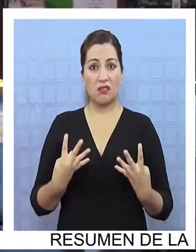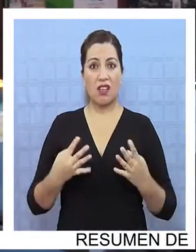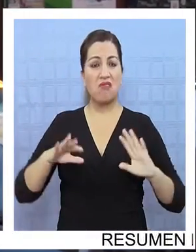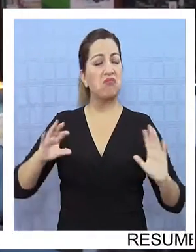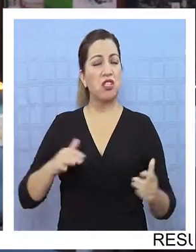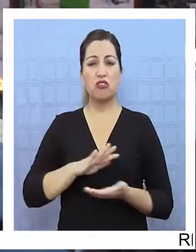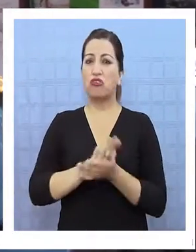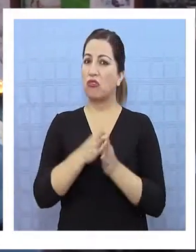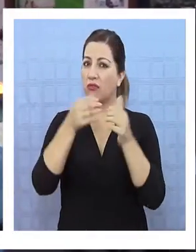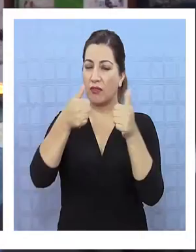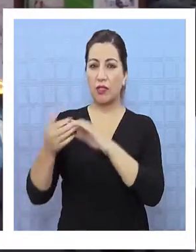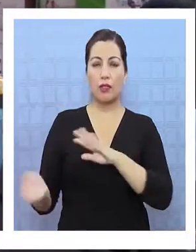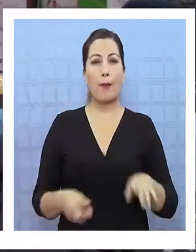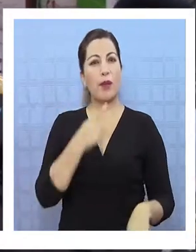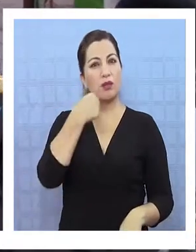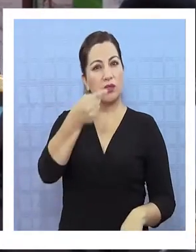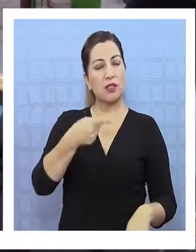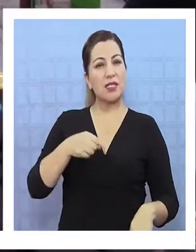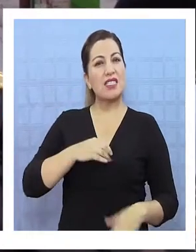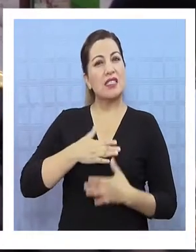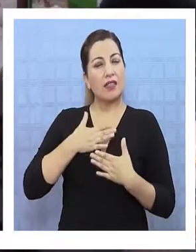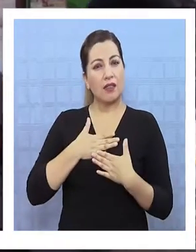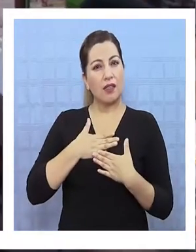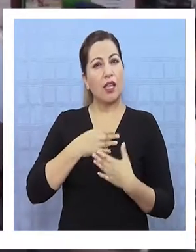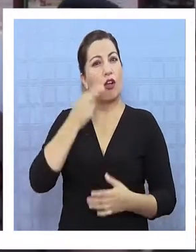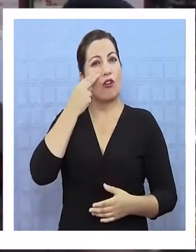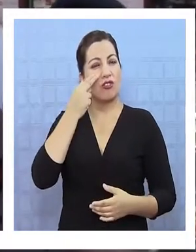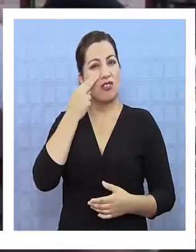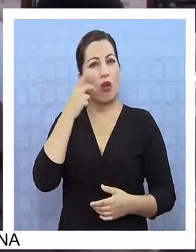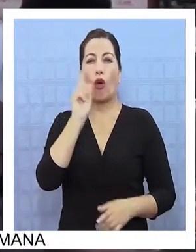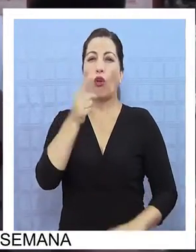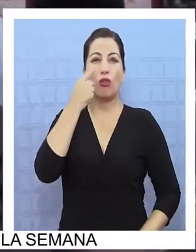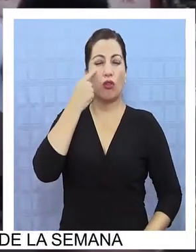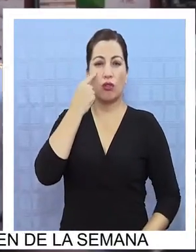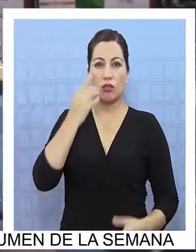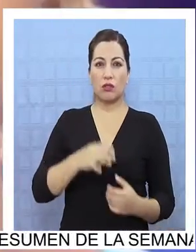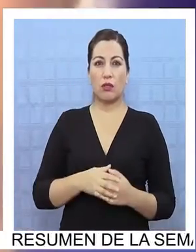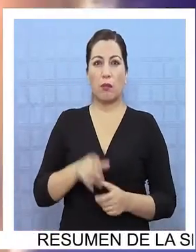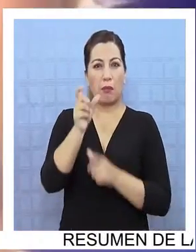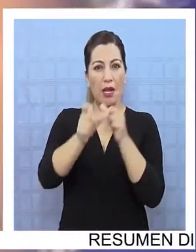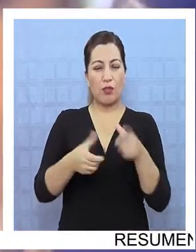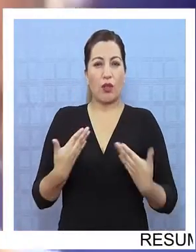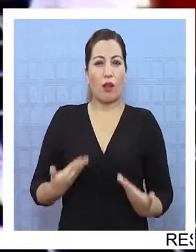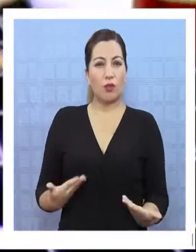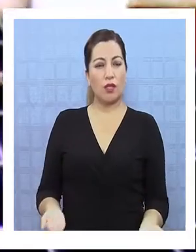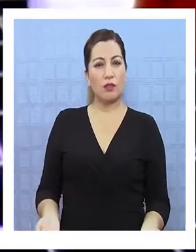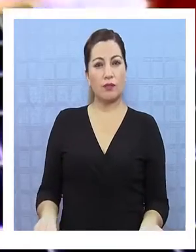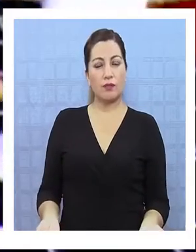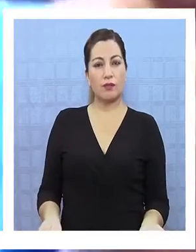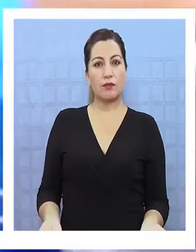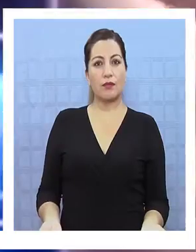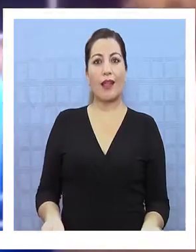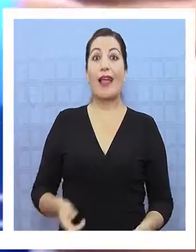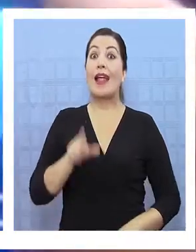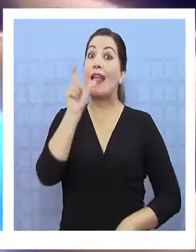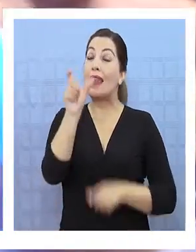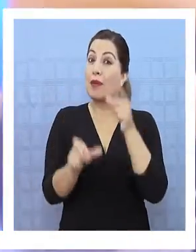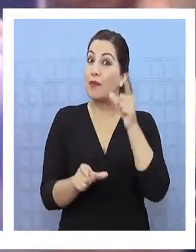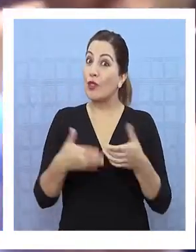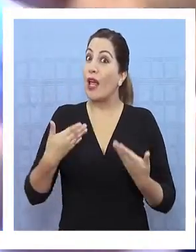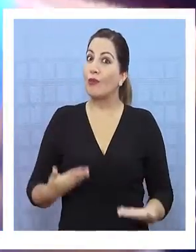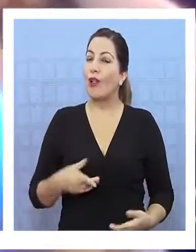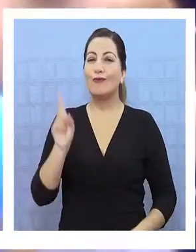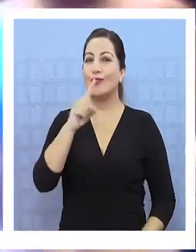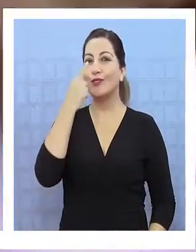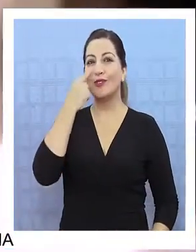que son conocidos más allá de que a la gente les guste o no? ¿O sentís que son totalmente desconocidos para el público actual? Son desconocidos para el público